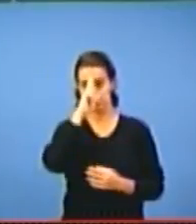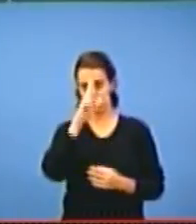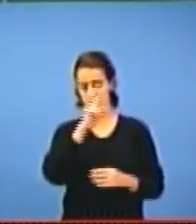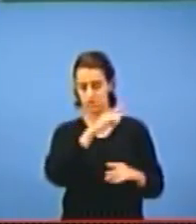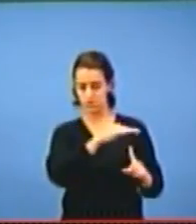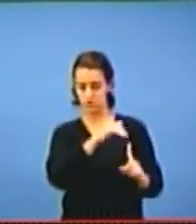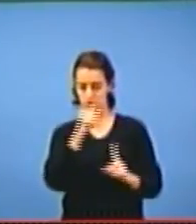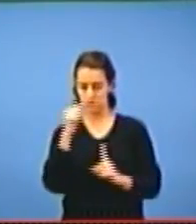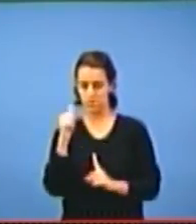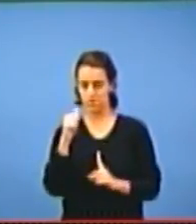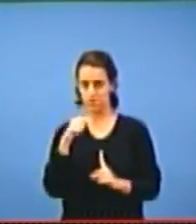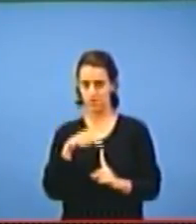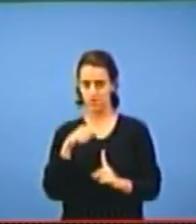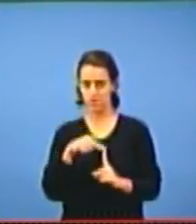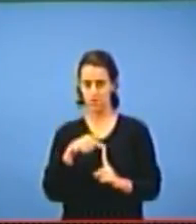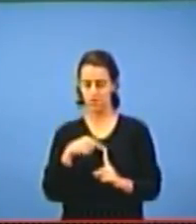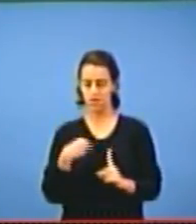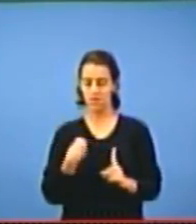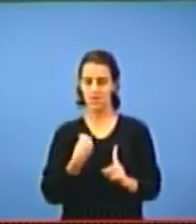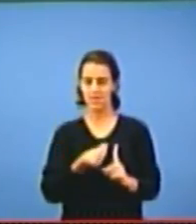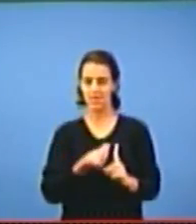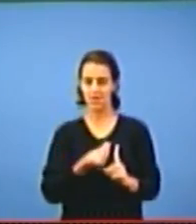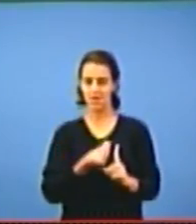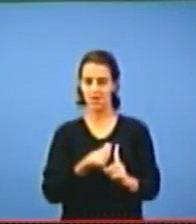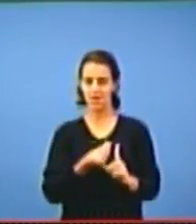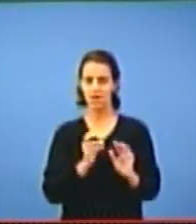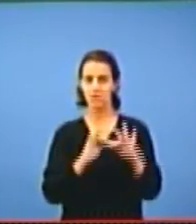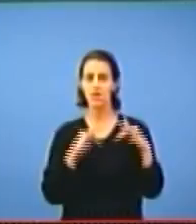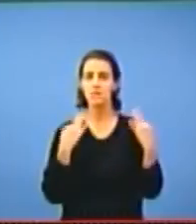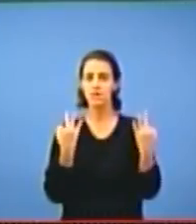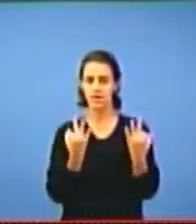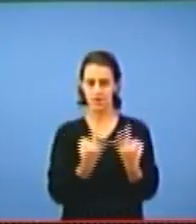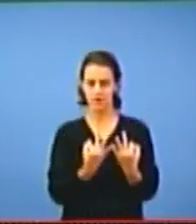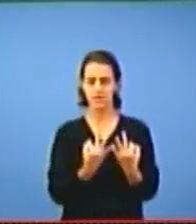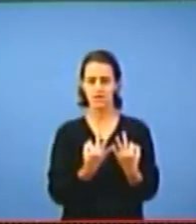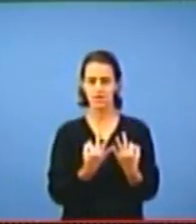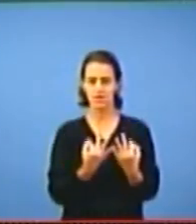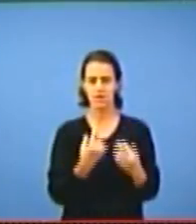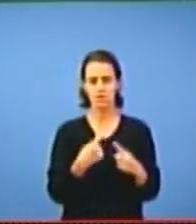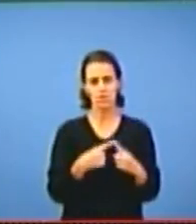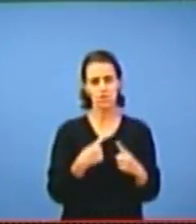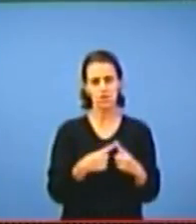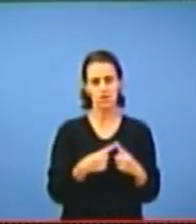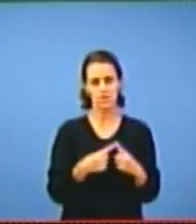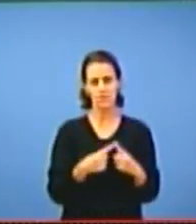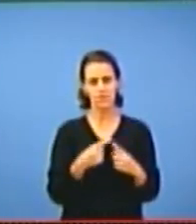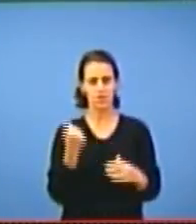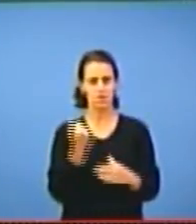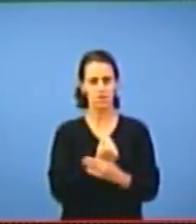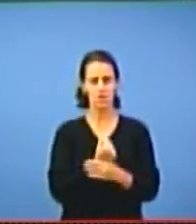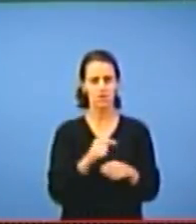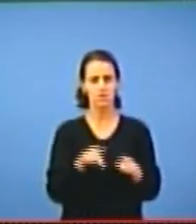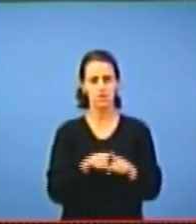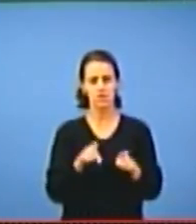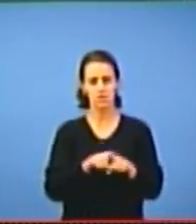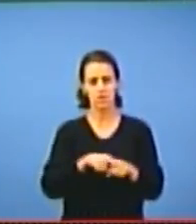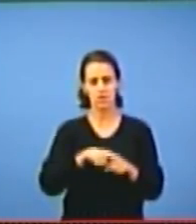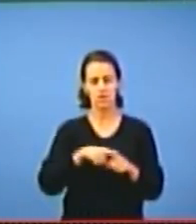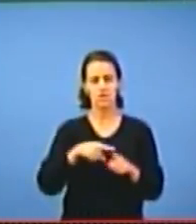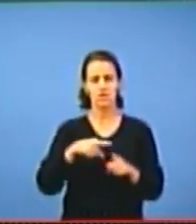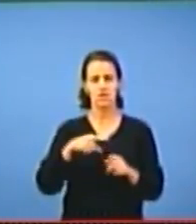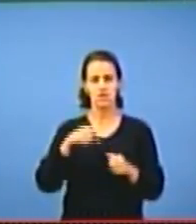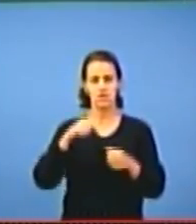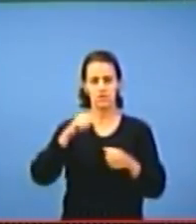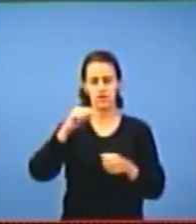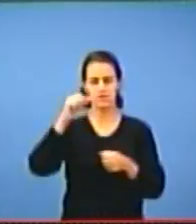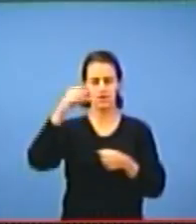para dar a él una familia, porque Abraham y Sarai en la época